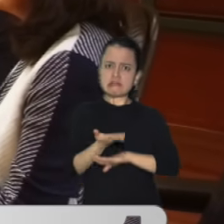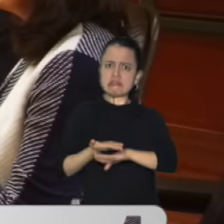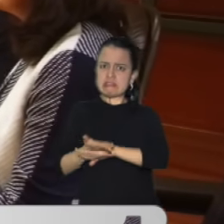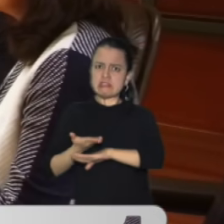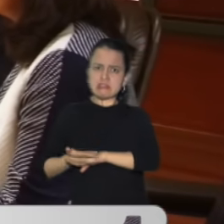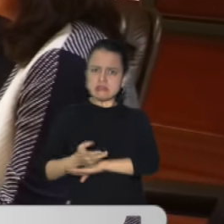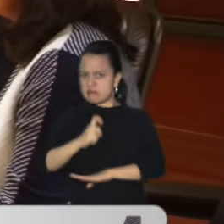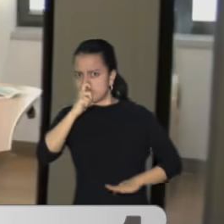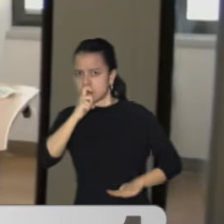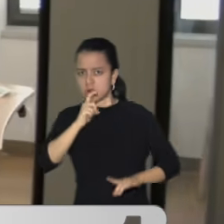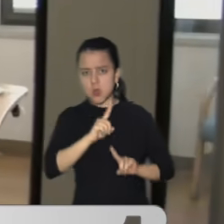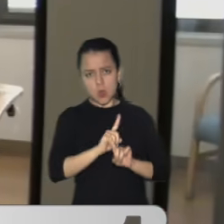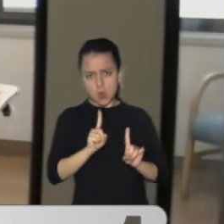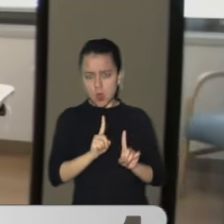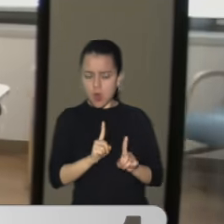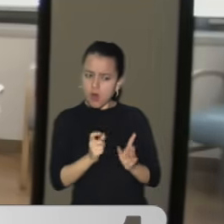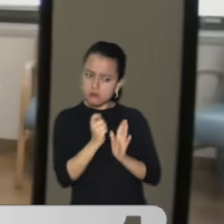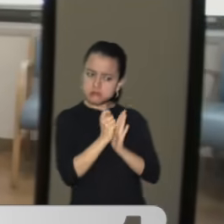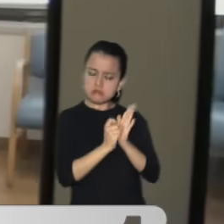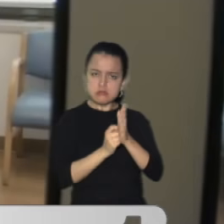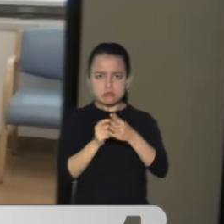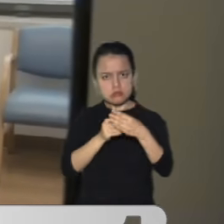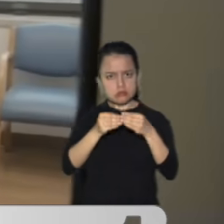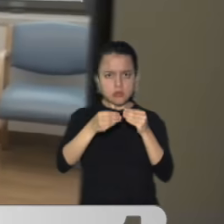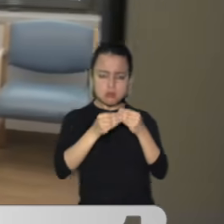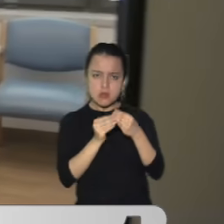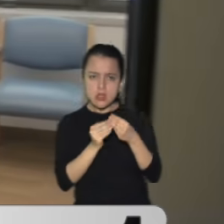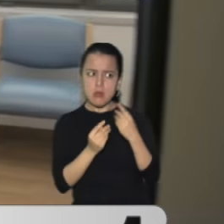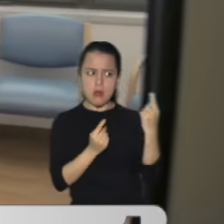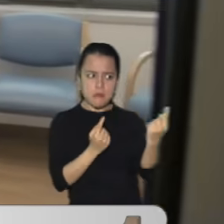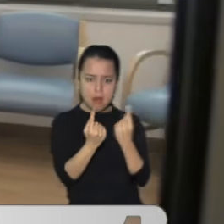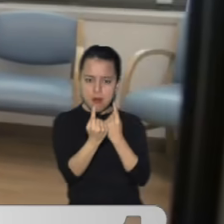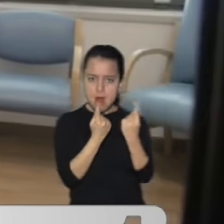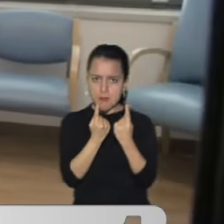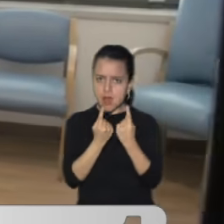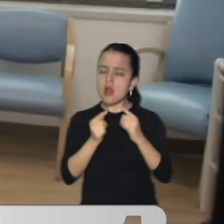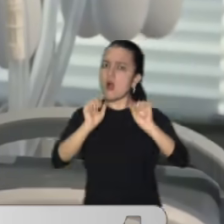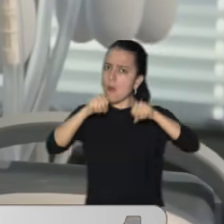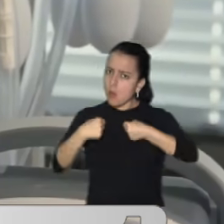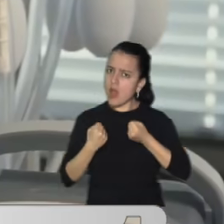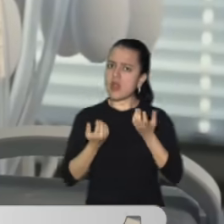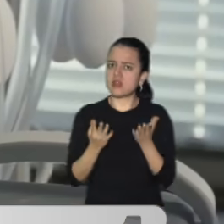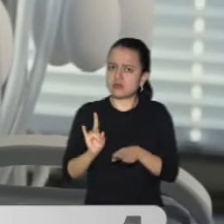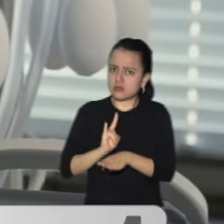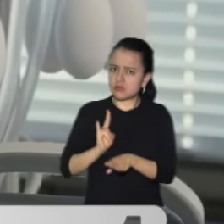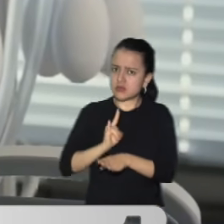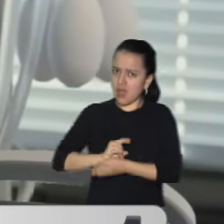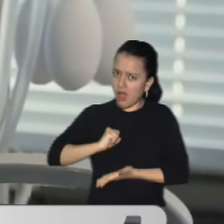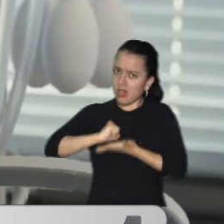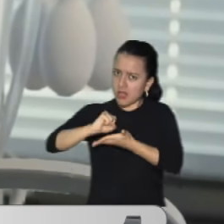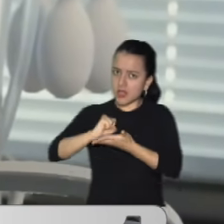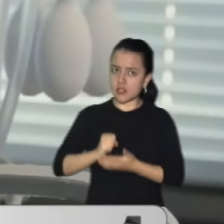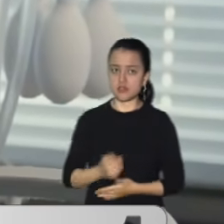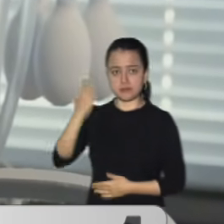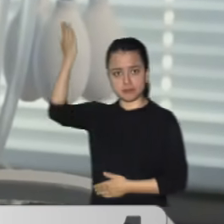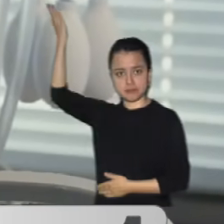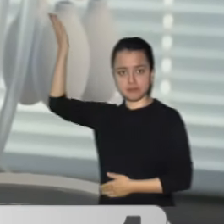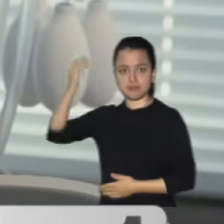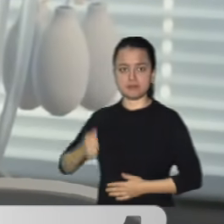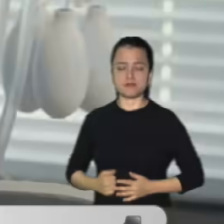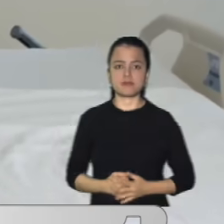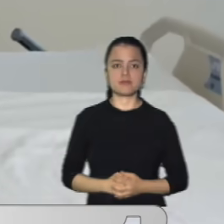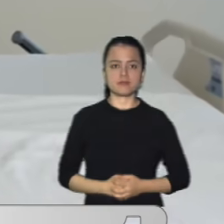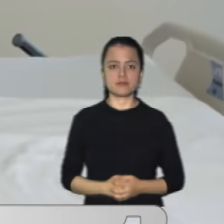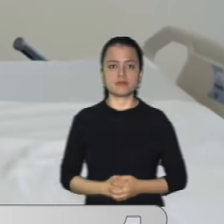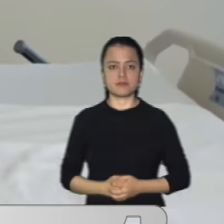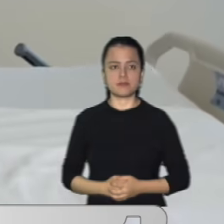para acceder a la eutanasia en Colombia, permitiendo así que los pacientes que no estén diagnosticados con enfermedades terminales puedan solicitar